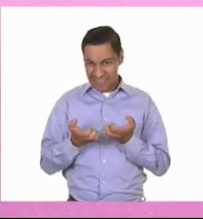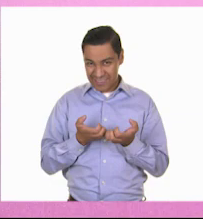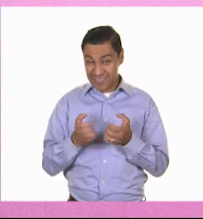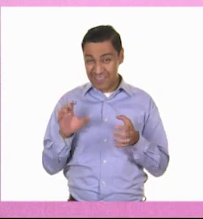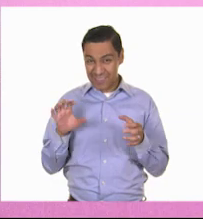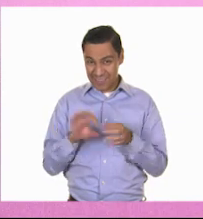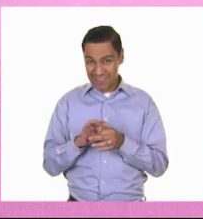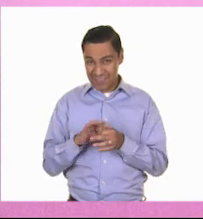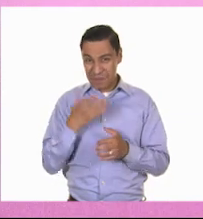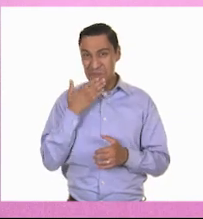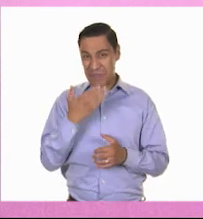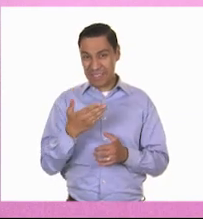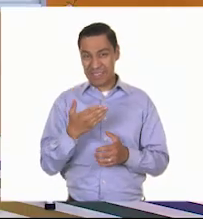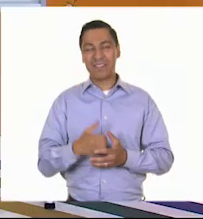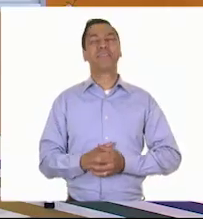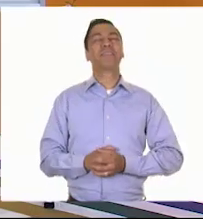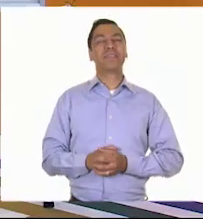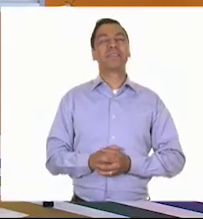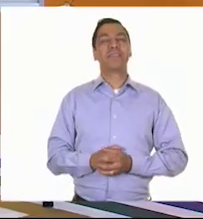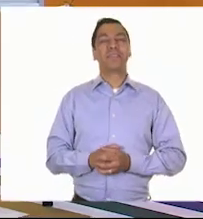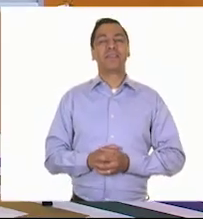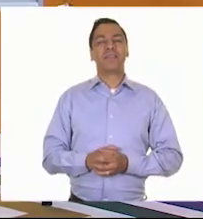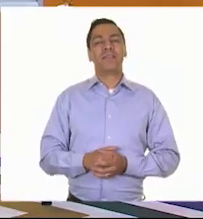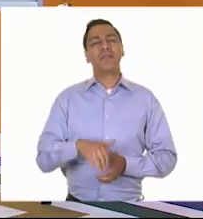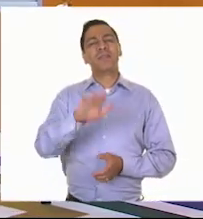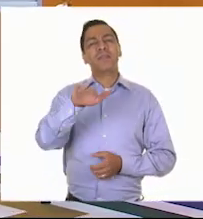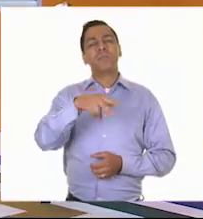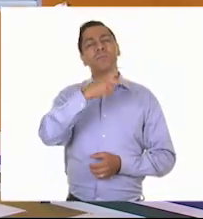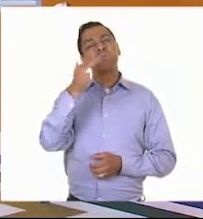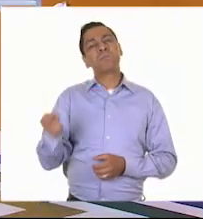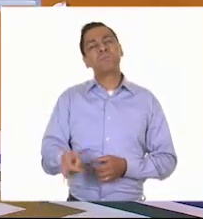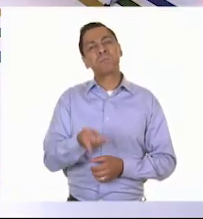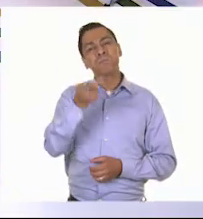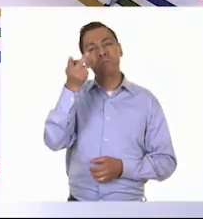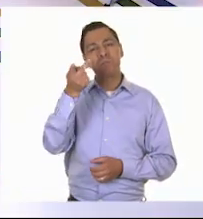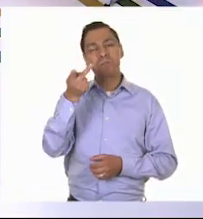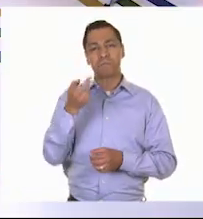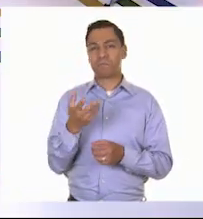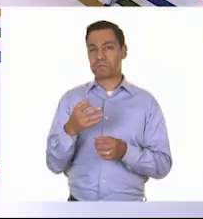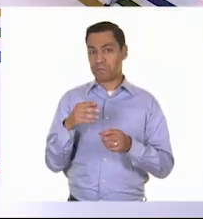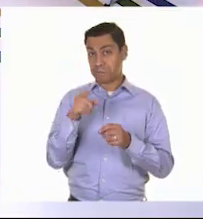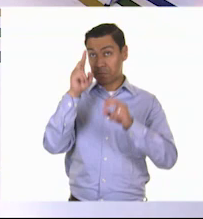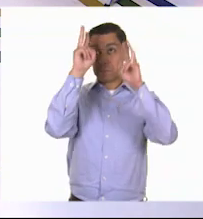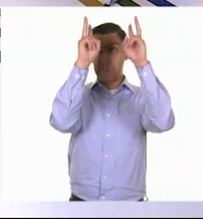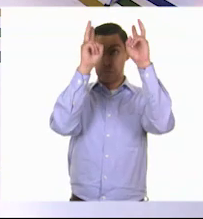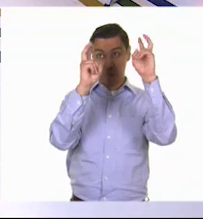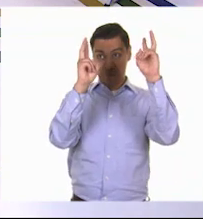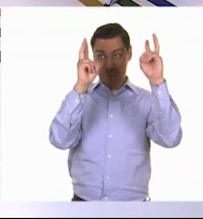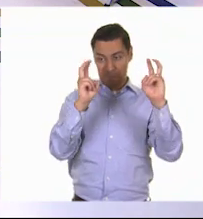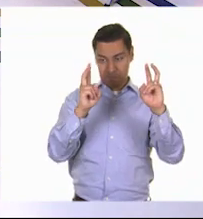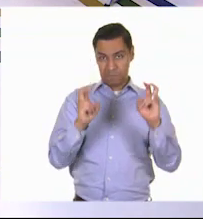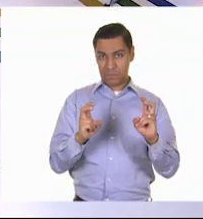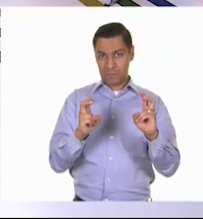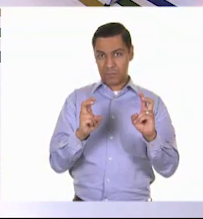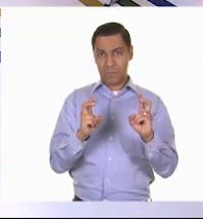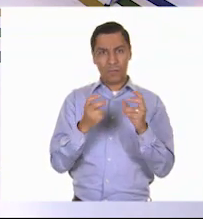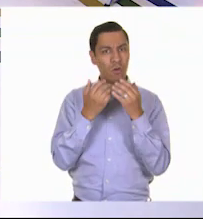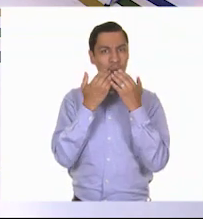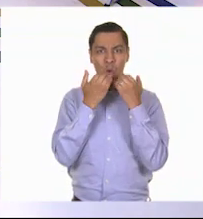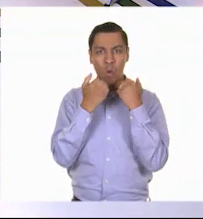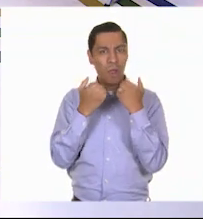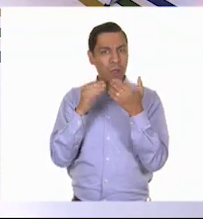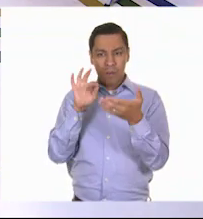muy bien también. Ah, oiga, maestro, ¿y por qué las oraciones no tienen punto? Ah, los títulos no llevan